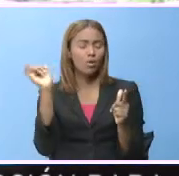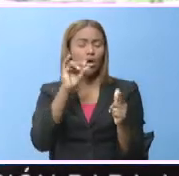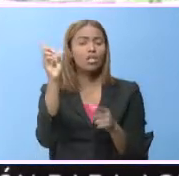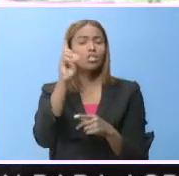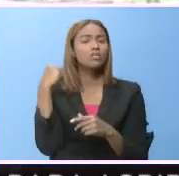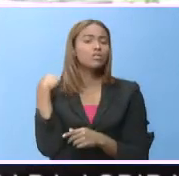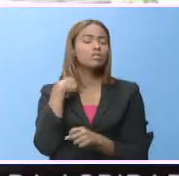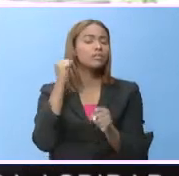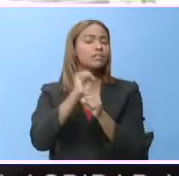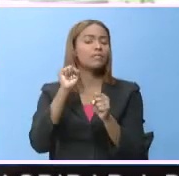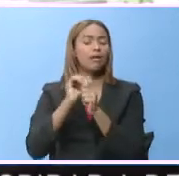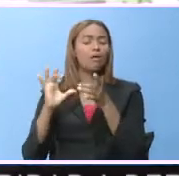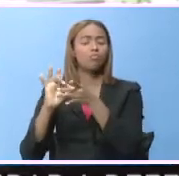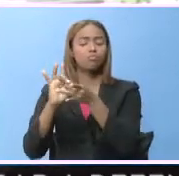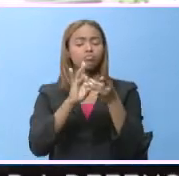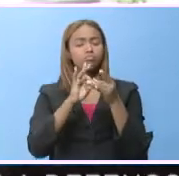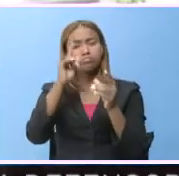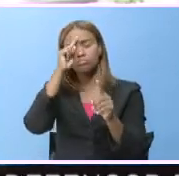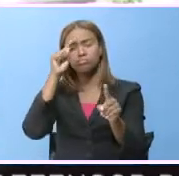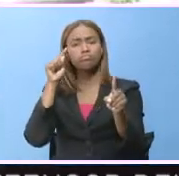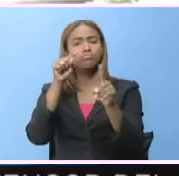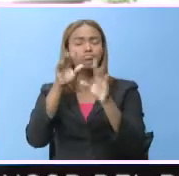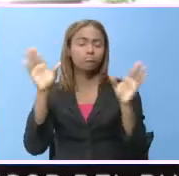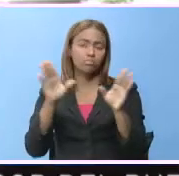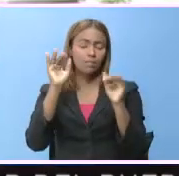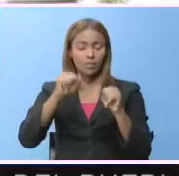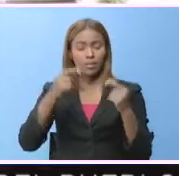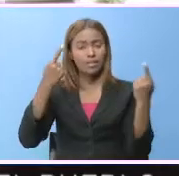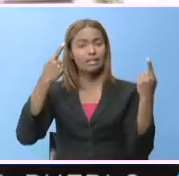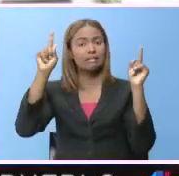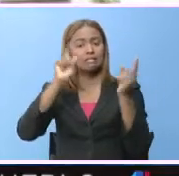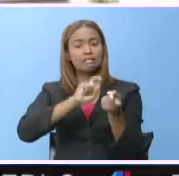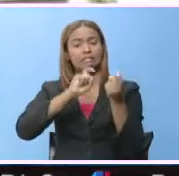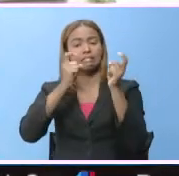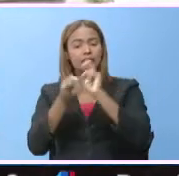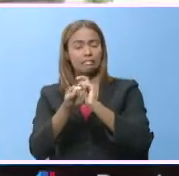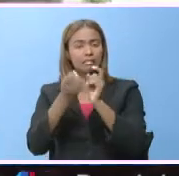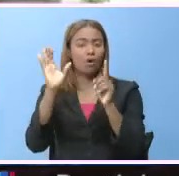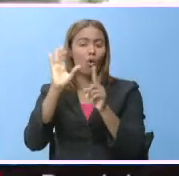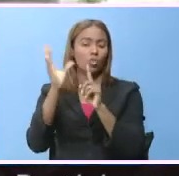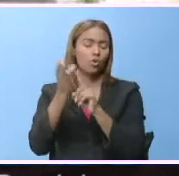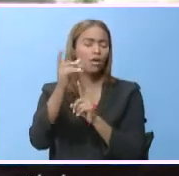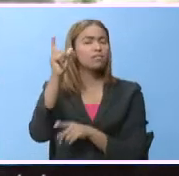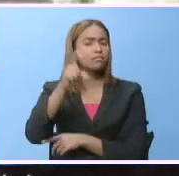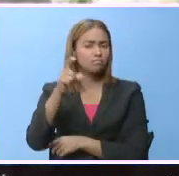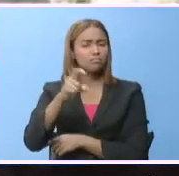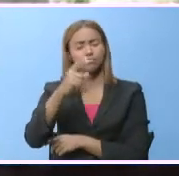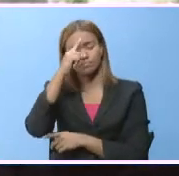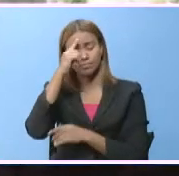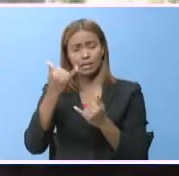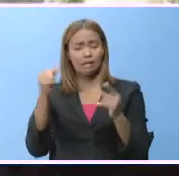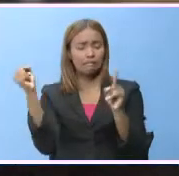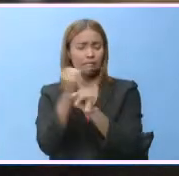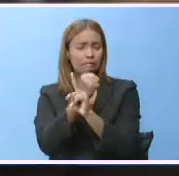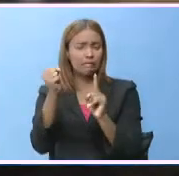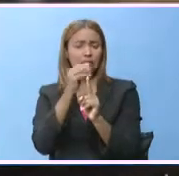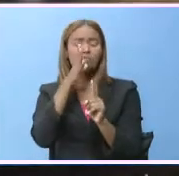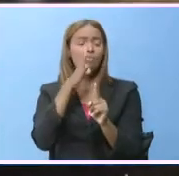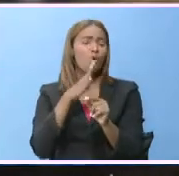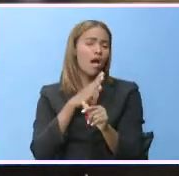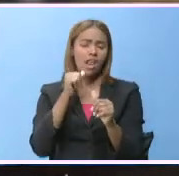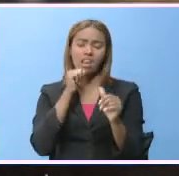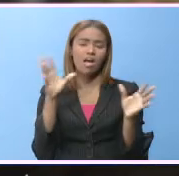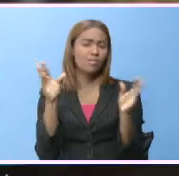donde trabajemos en unidad de propósitos para lograr la transformación cultural necesaria para que la violencia hacia las